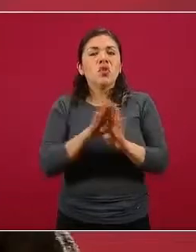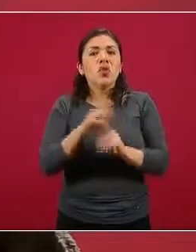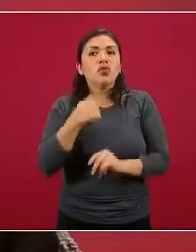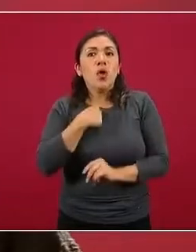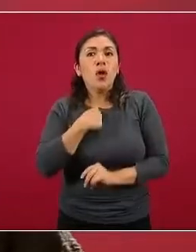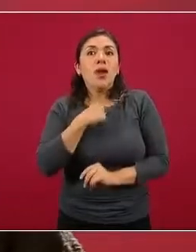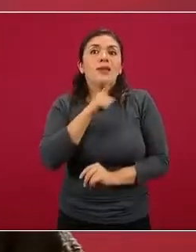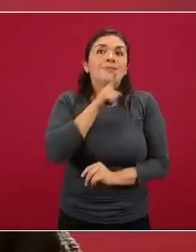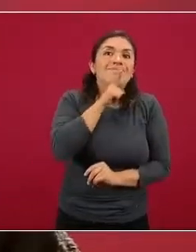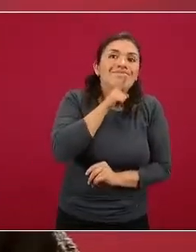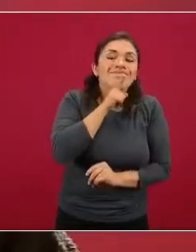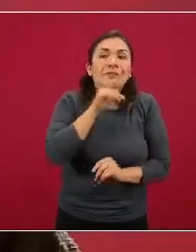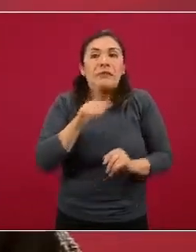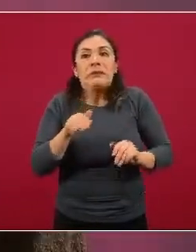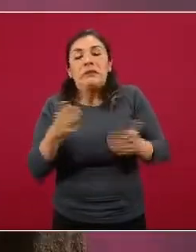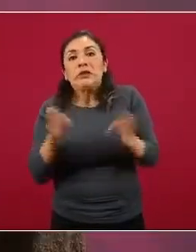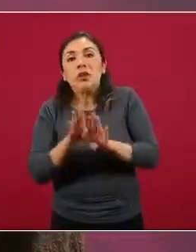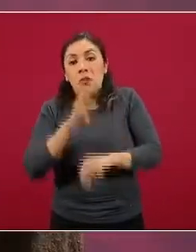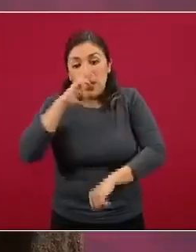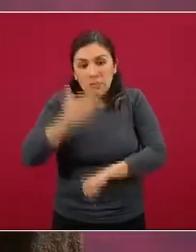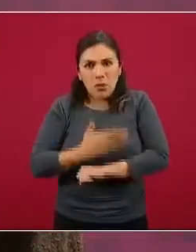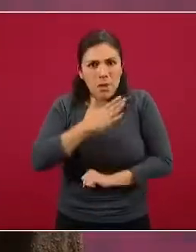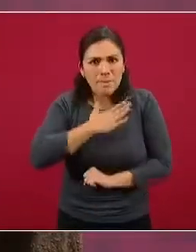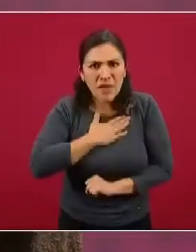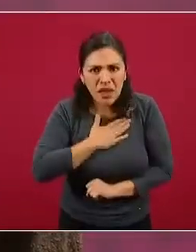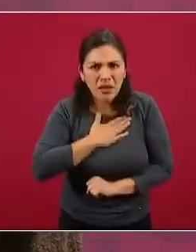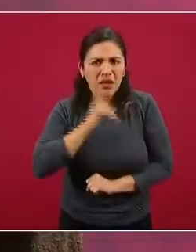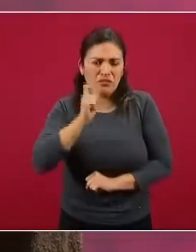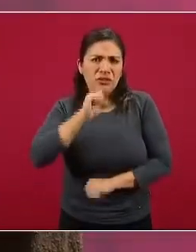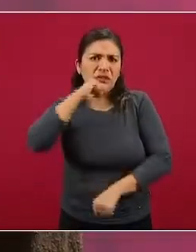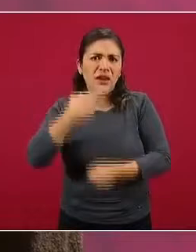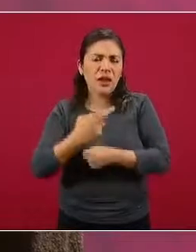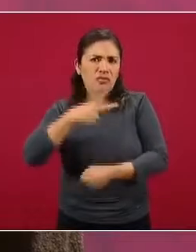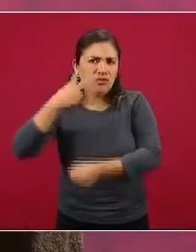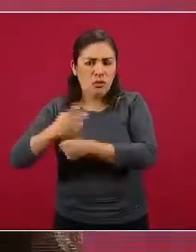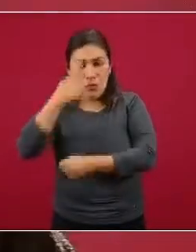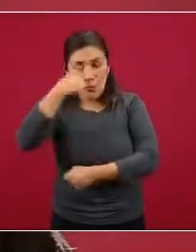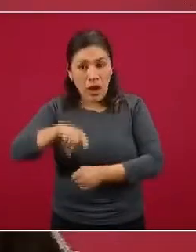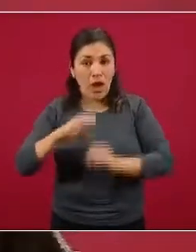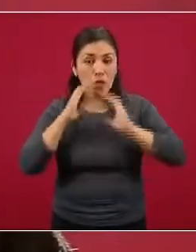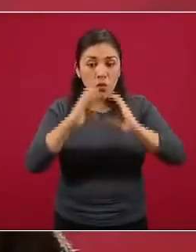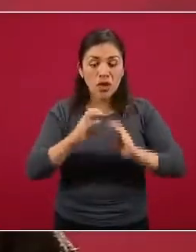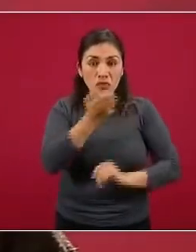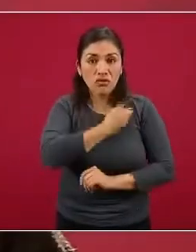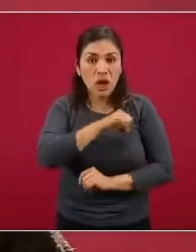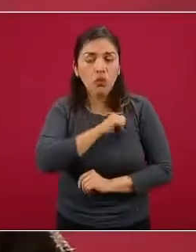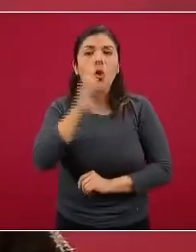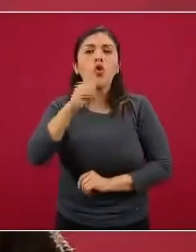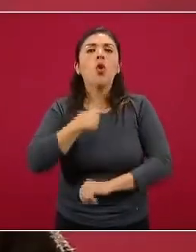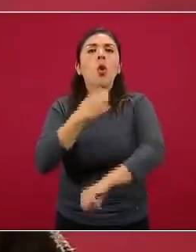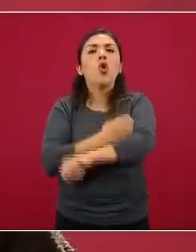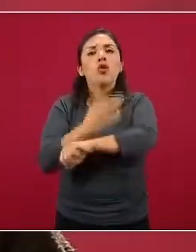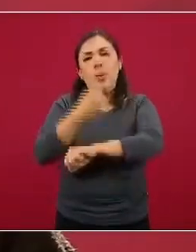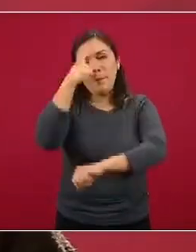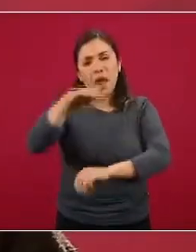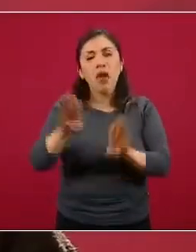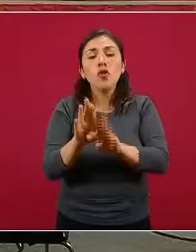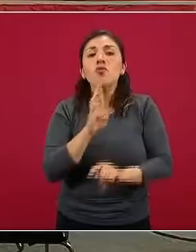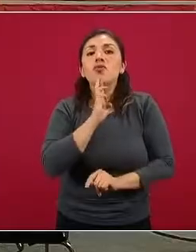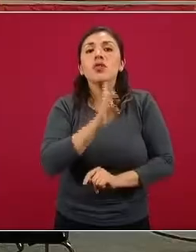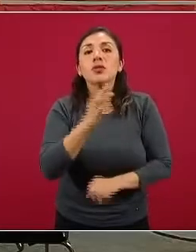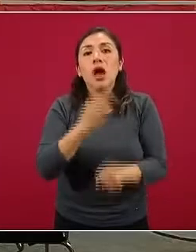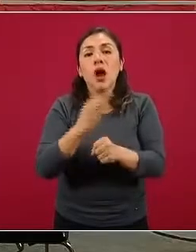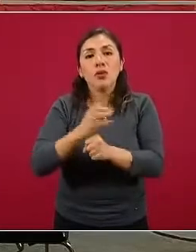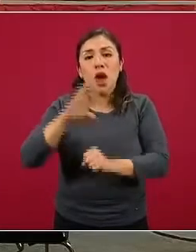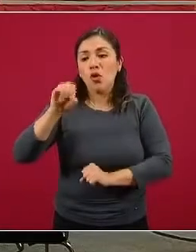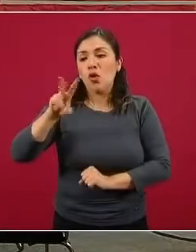reserva alguna en las responsabilidades que me corresponden como subsecretario de Prevención y Promoción o como coordinador del operativo de respuesta